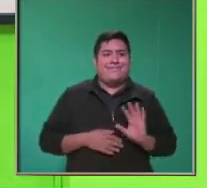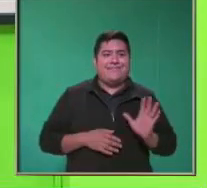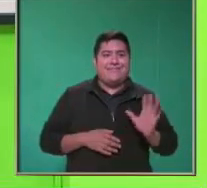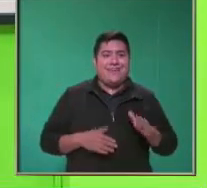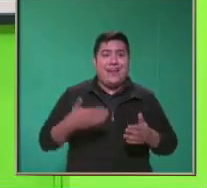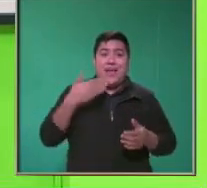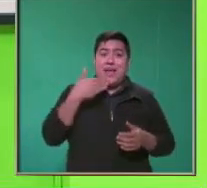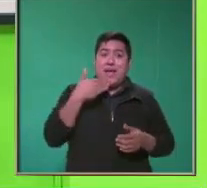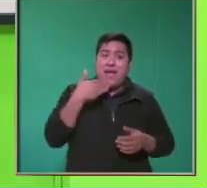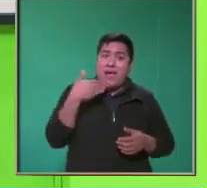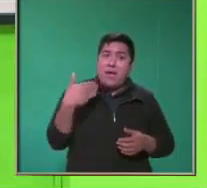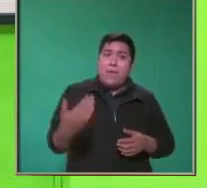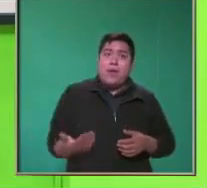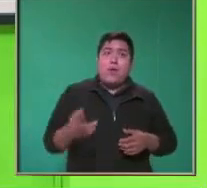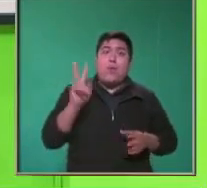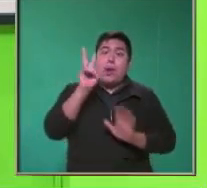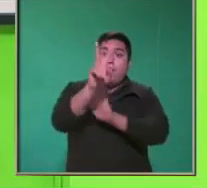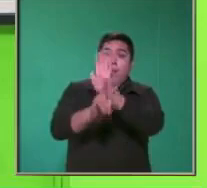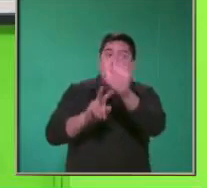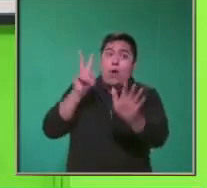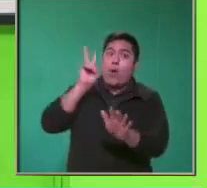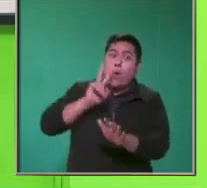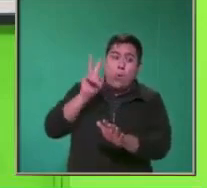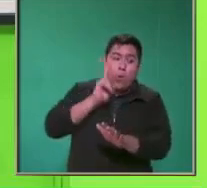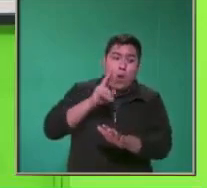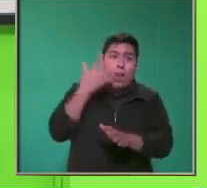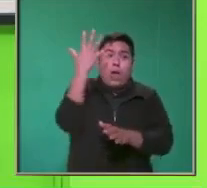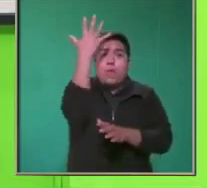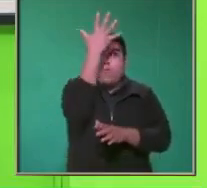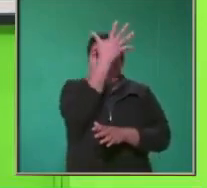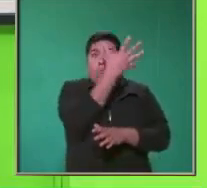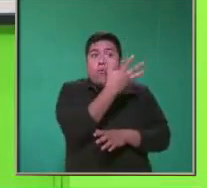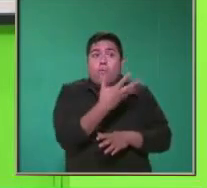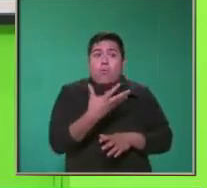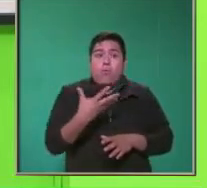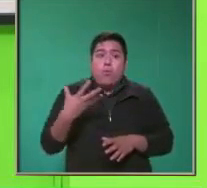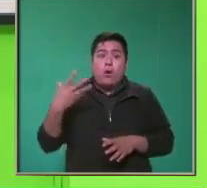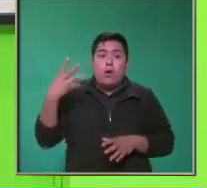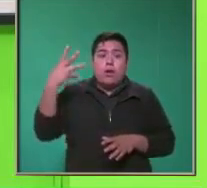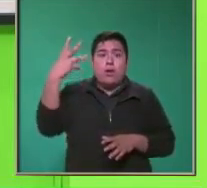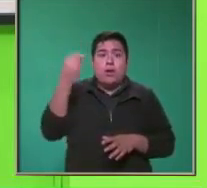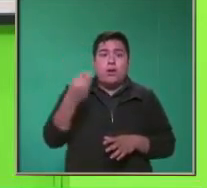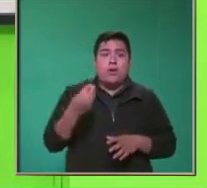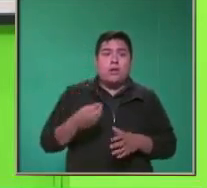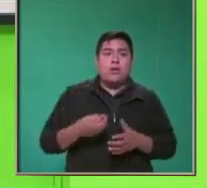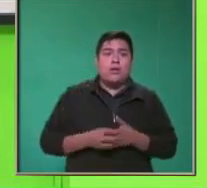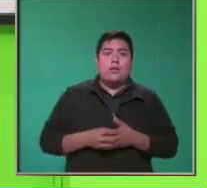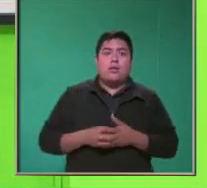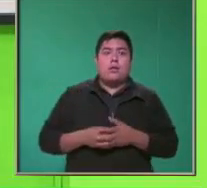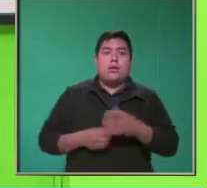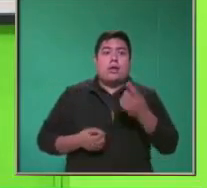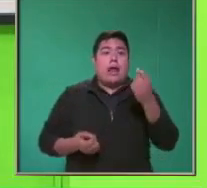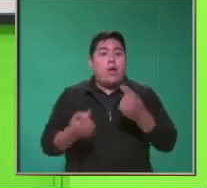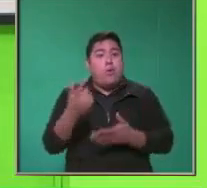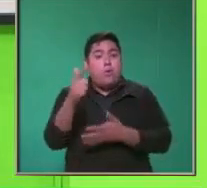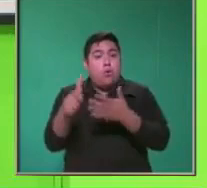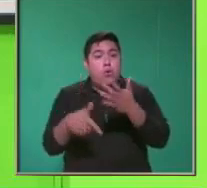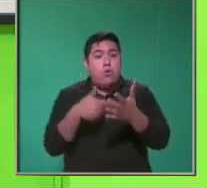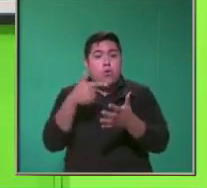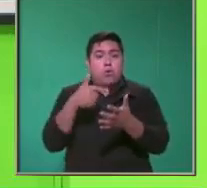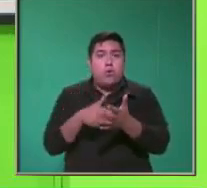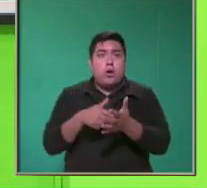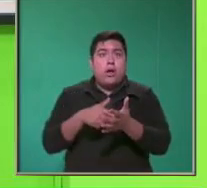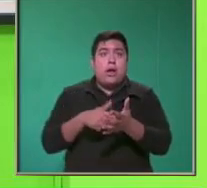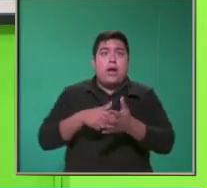Bien, como pudiste ver en el video, la belleza incalculable de unas cuantas zonas geográficas